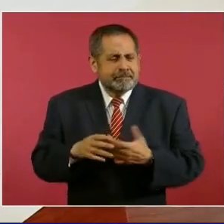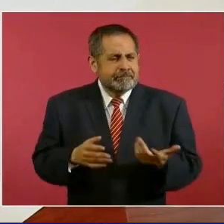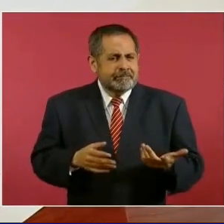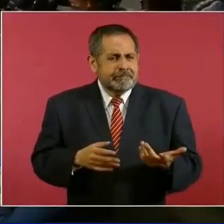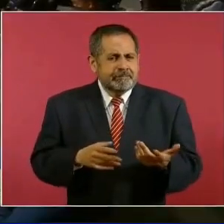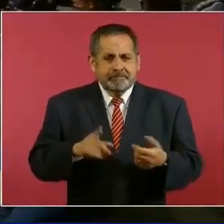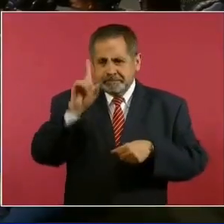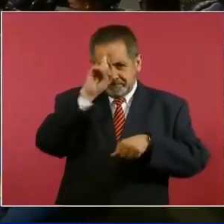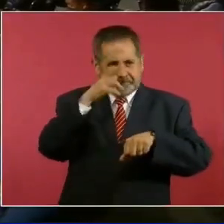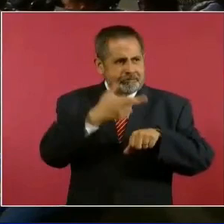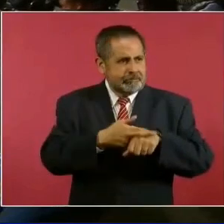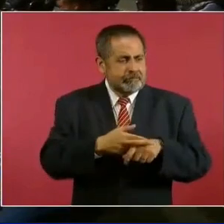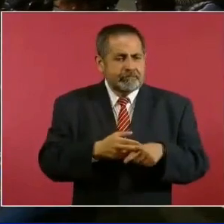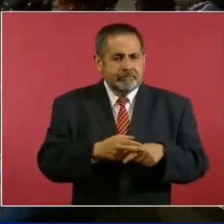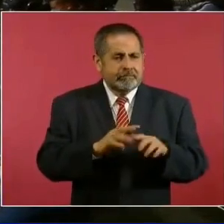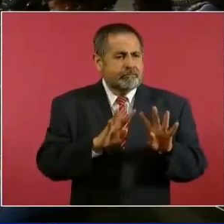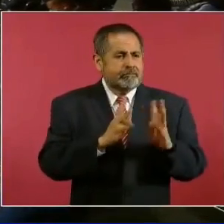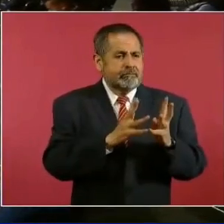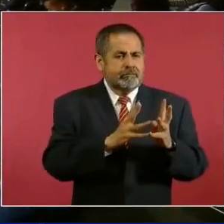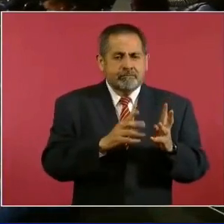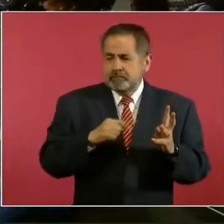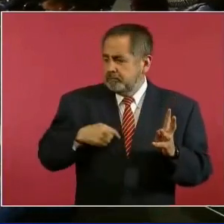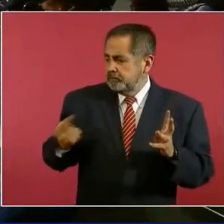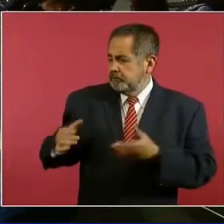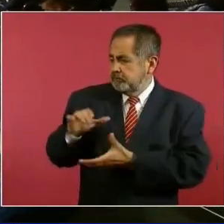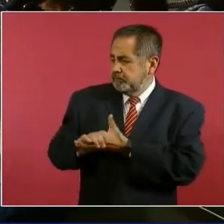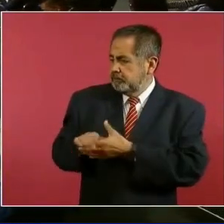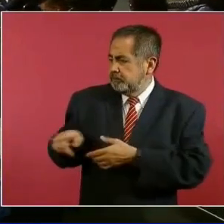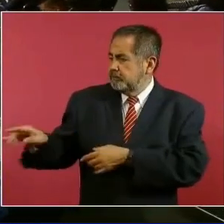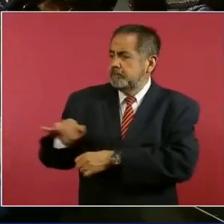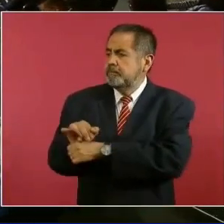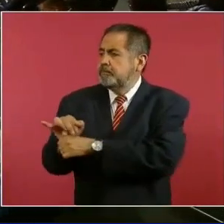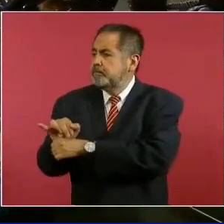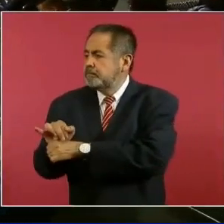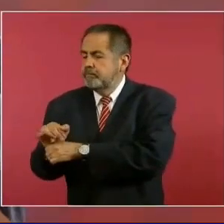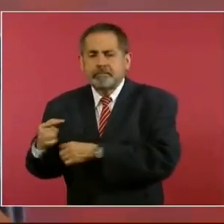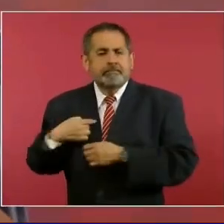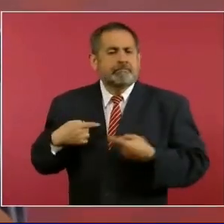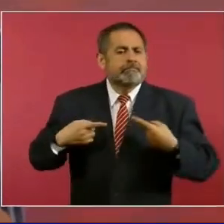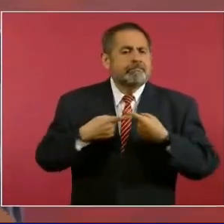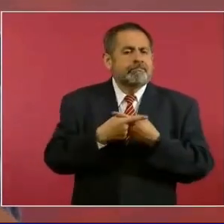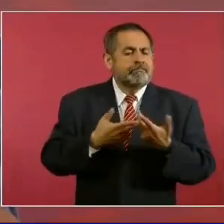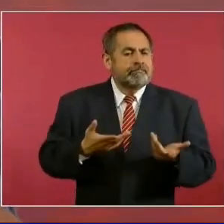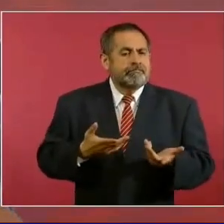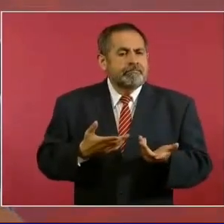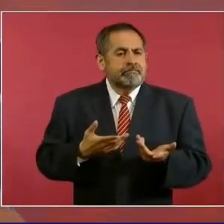la consejera? Hay conflicto de intereses. Claro que hay conflicto de interés.